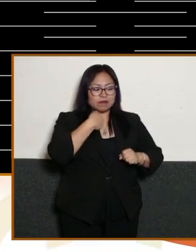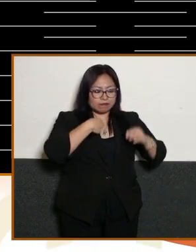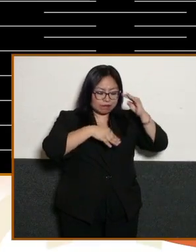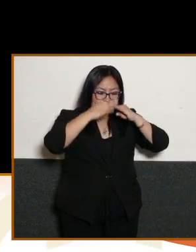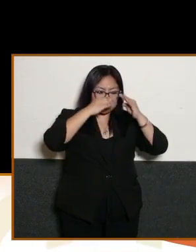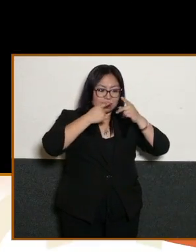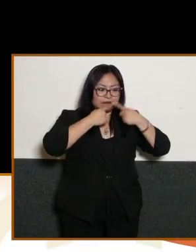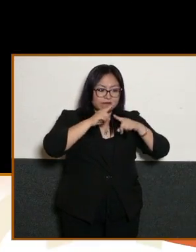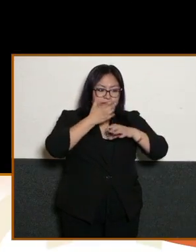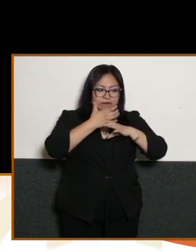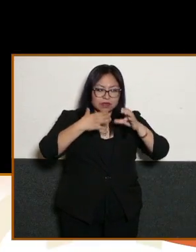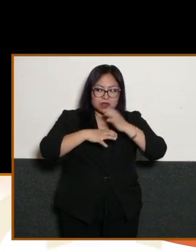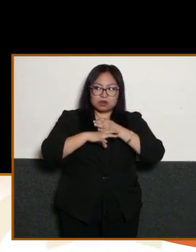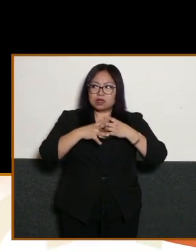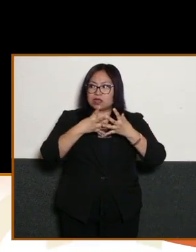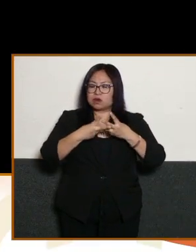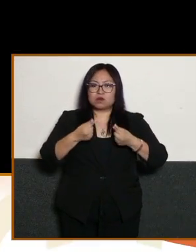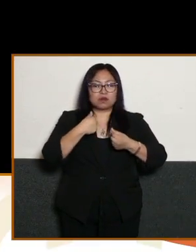resolver.